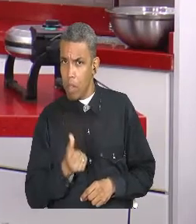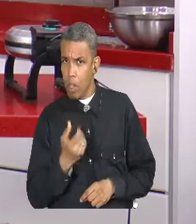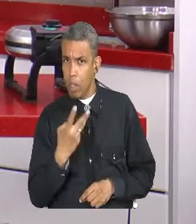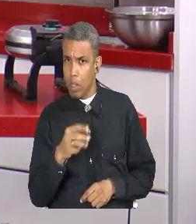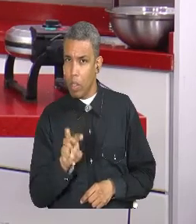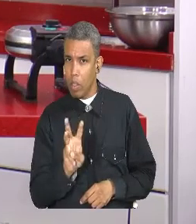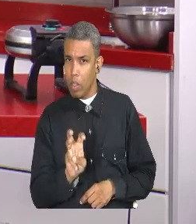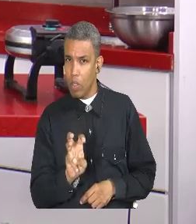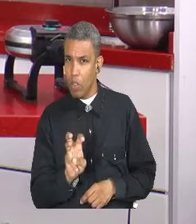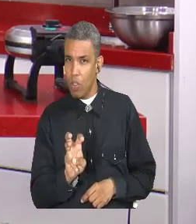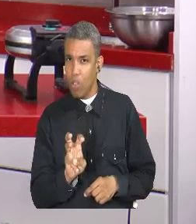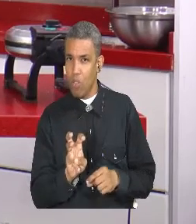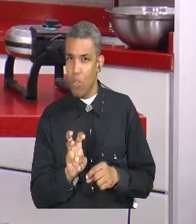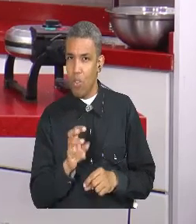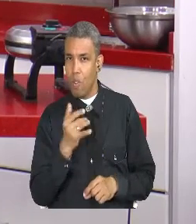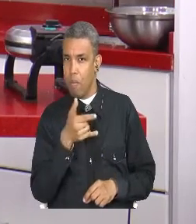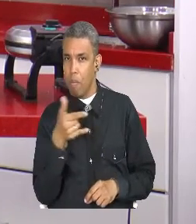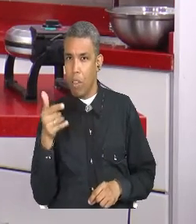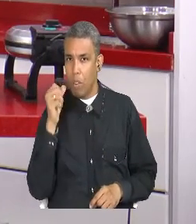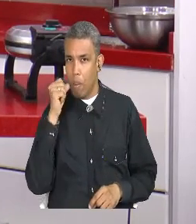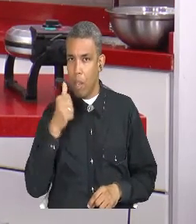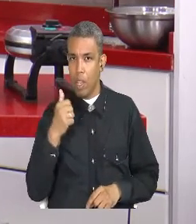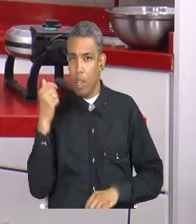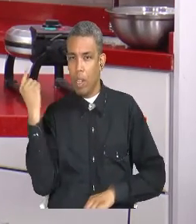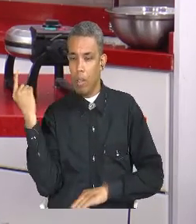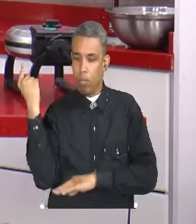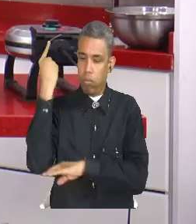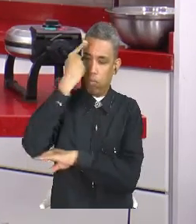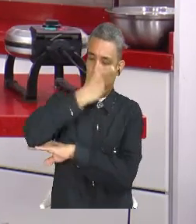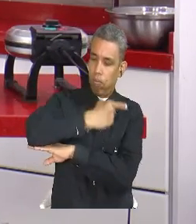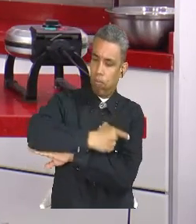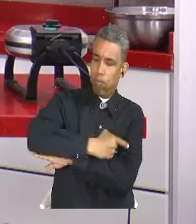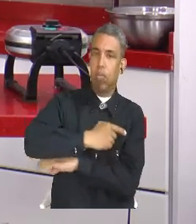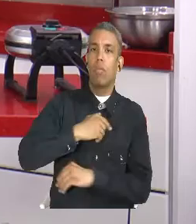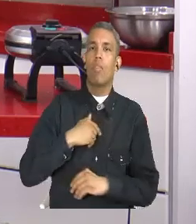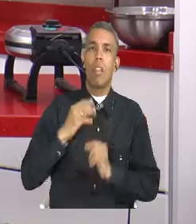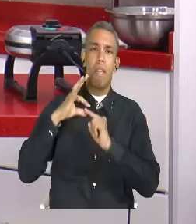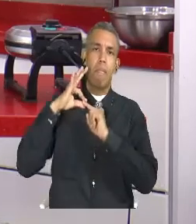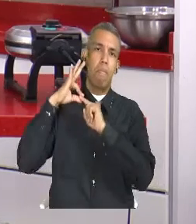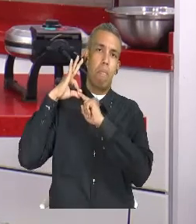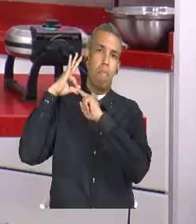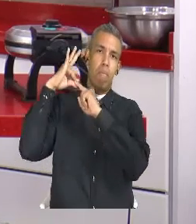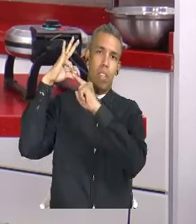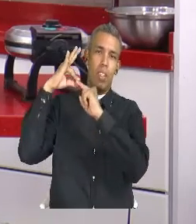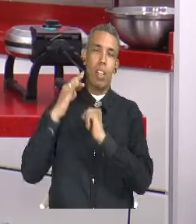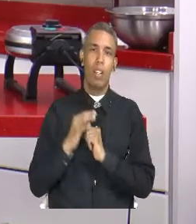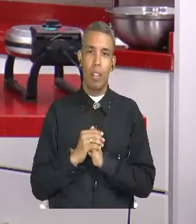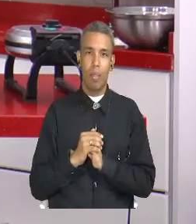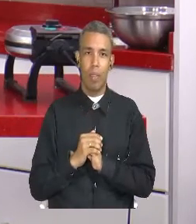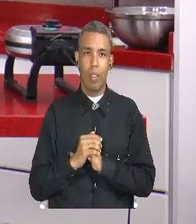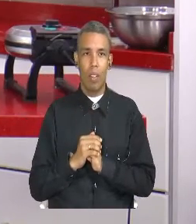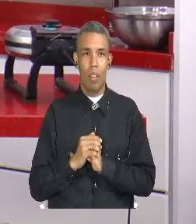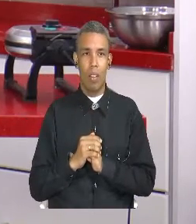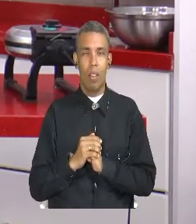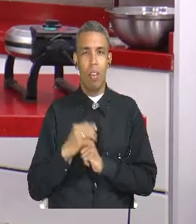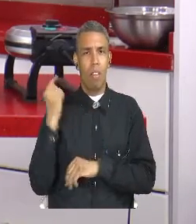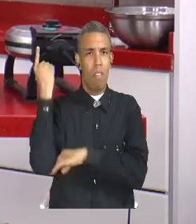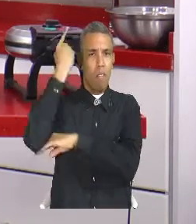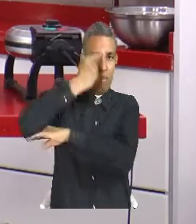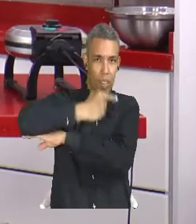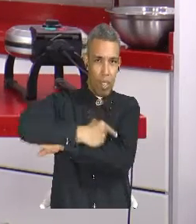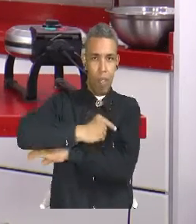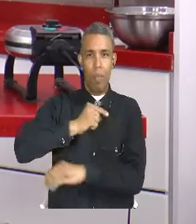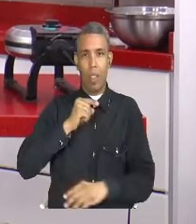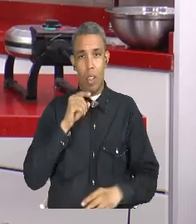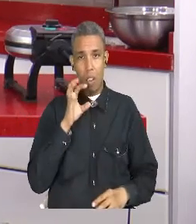como lo decíamos anteriormente en un programa de aquí de Pedir de Boca, se celebra el tradicional Día del Hombre, que decía mi amigo